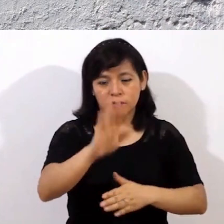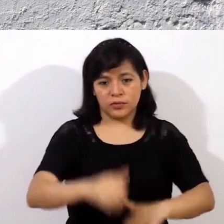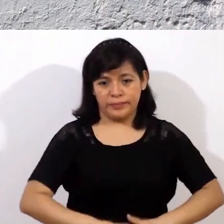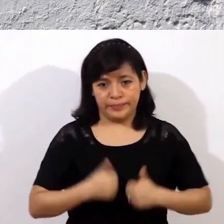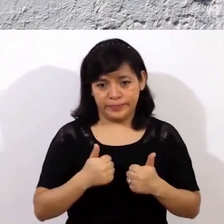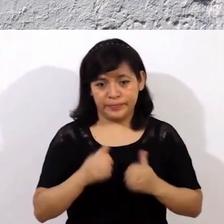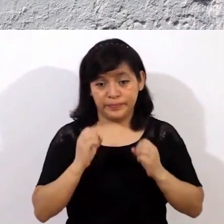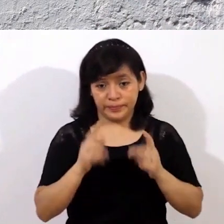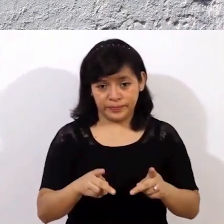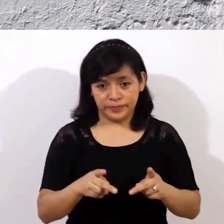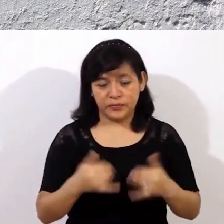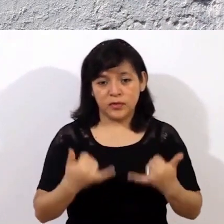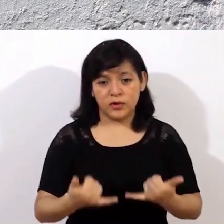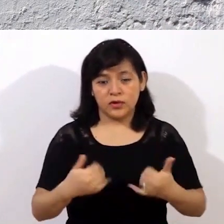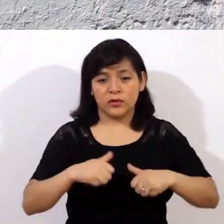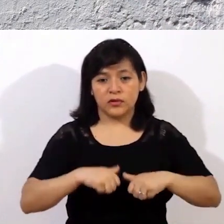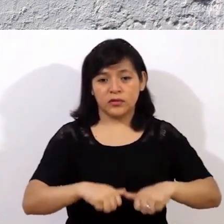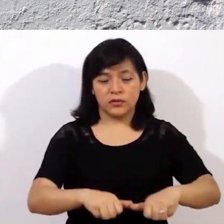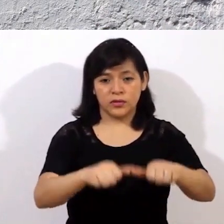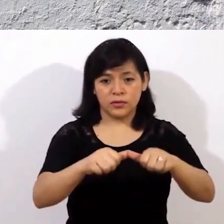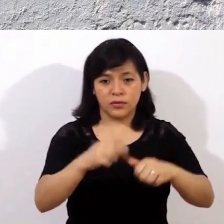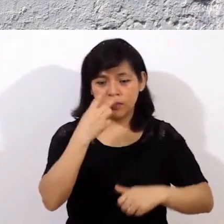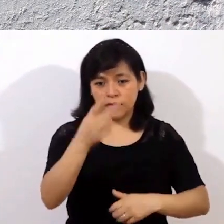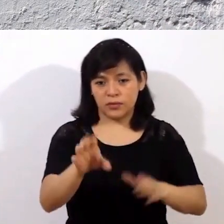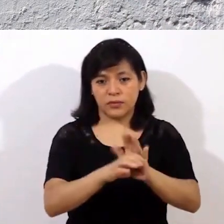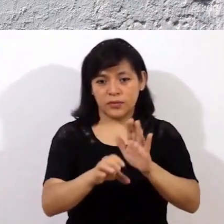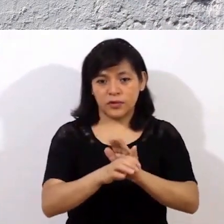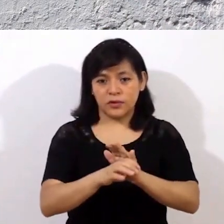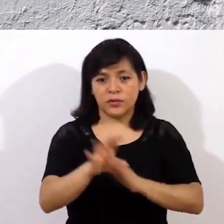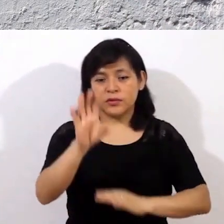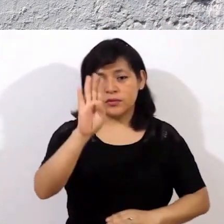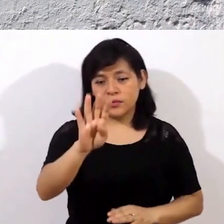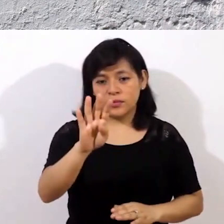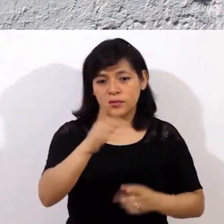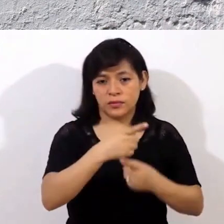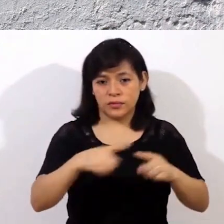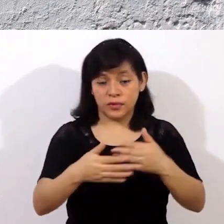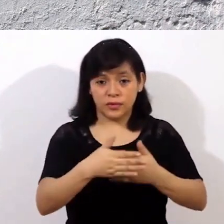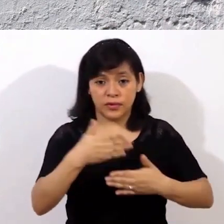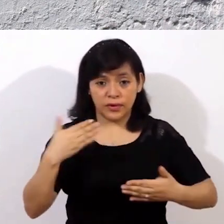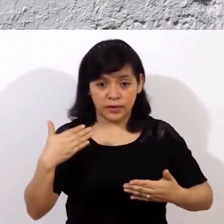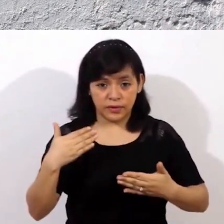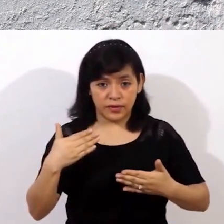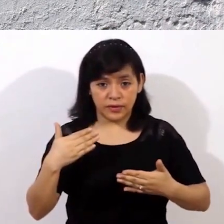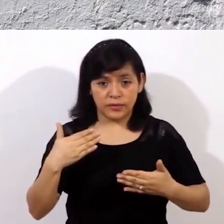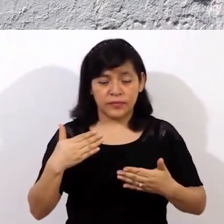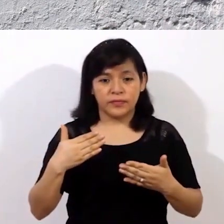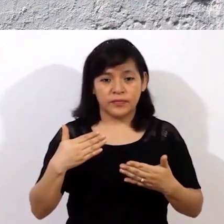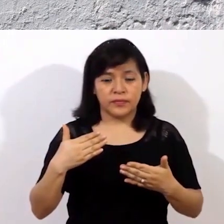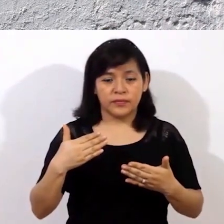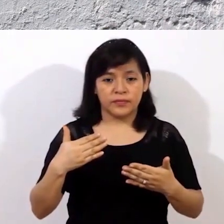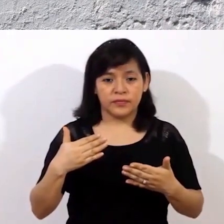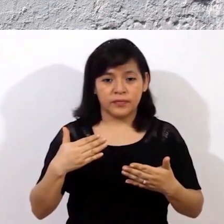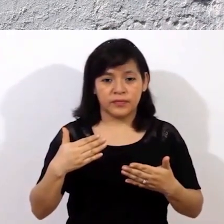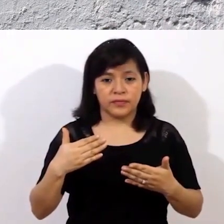vida. Muy bien, el día de hoy continuaremos y veremos entonces el capítulo número 4. Pero